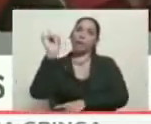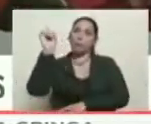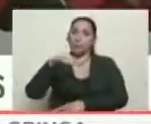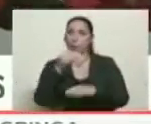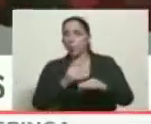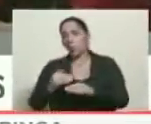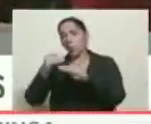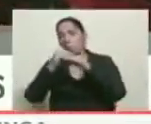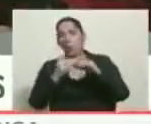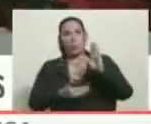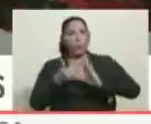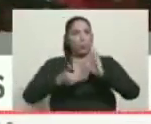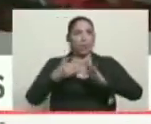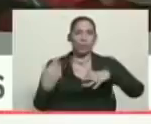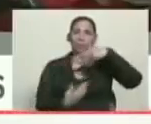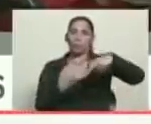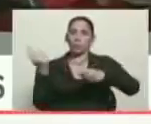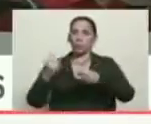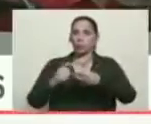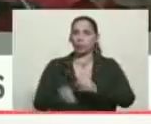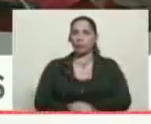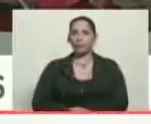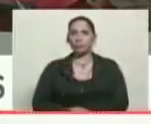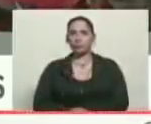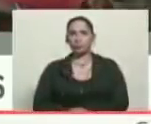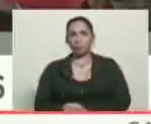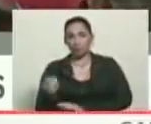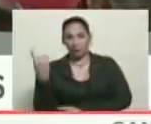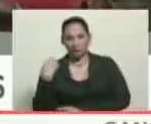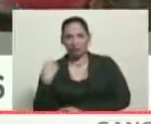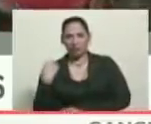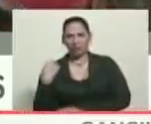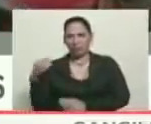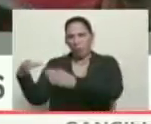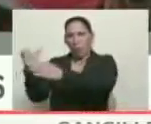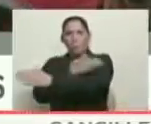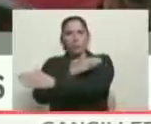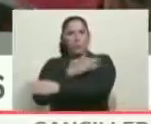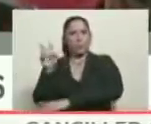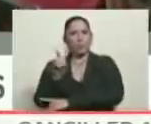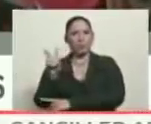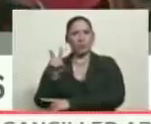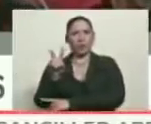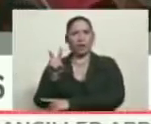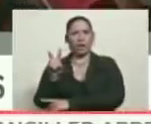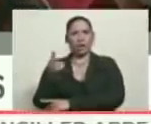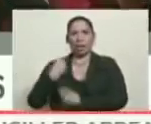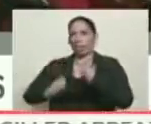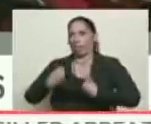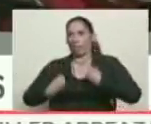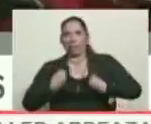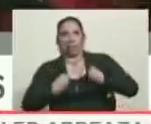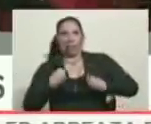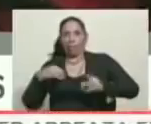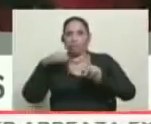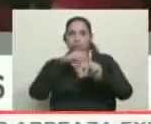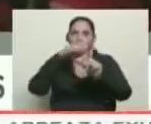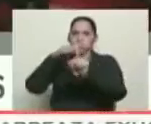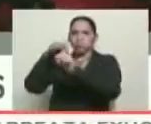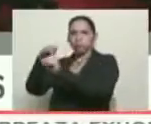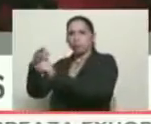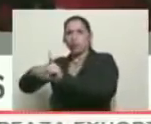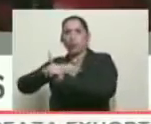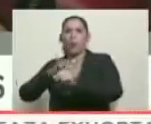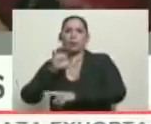parte fundamental de esta revolución. Ayer la burguesía venezolana en su desespero arremetieron contra nuestro